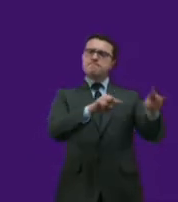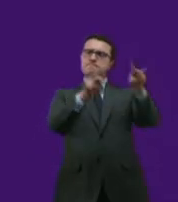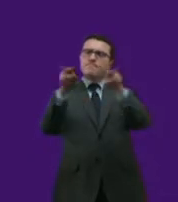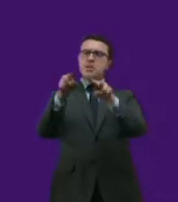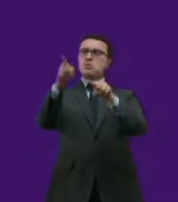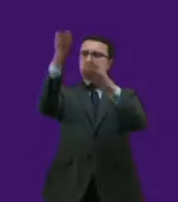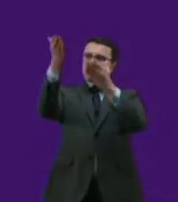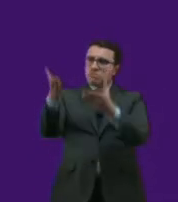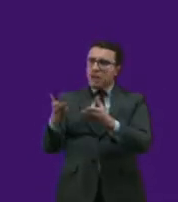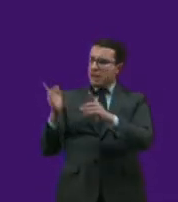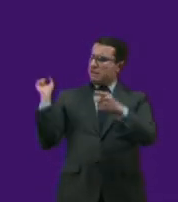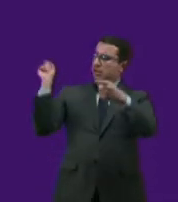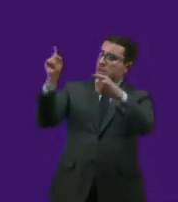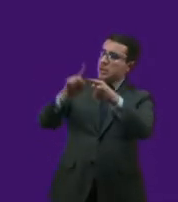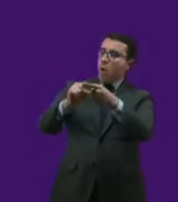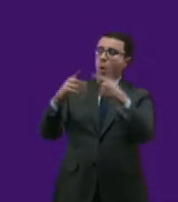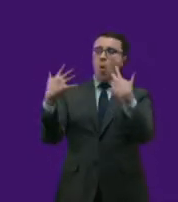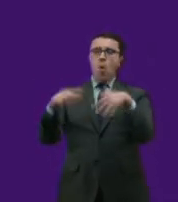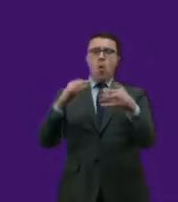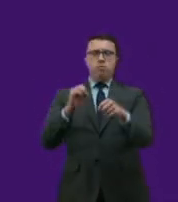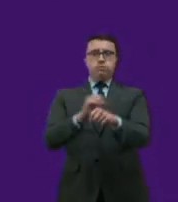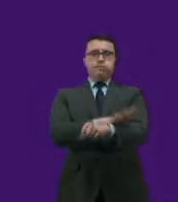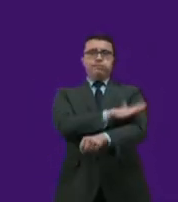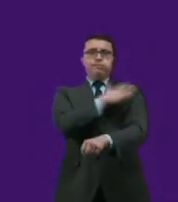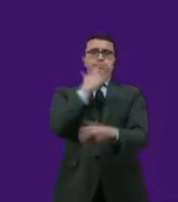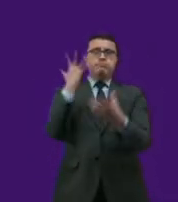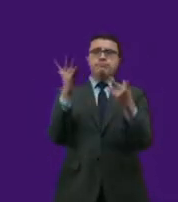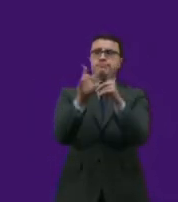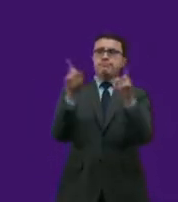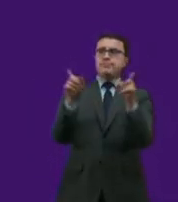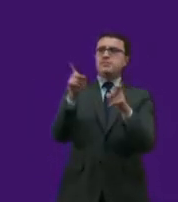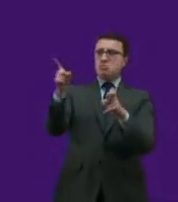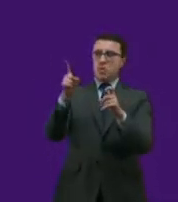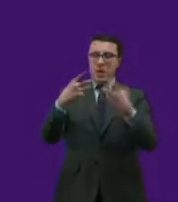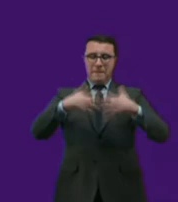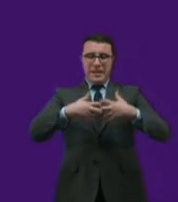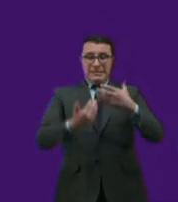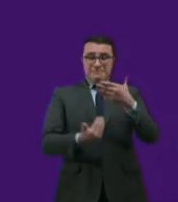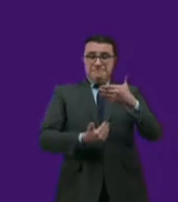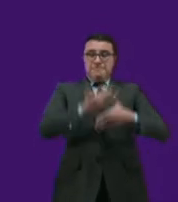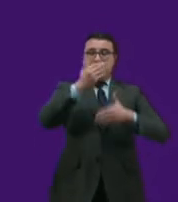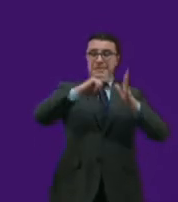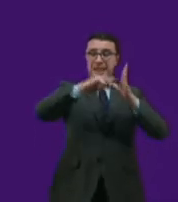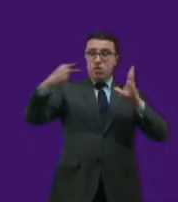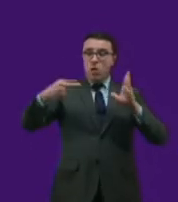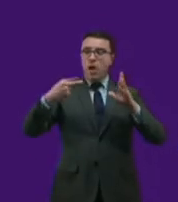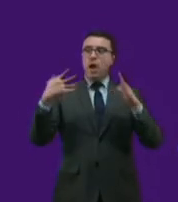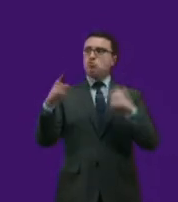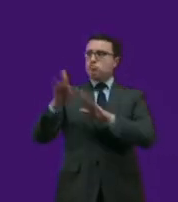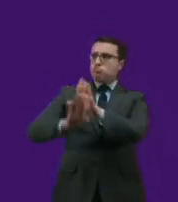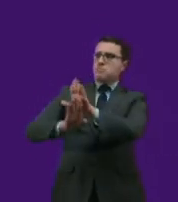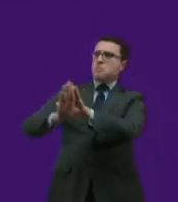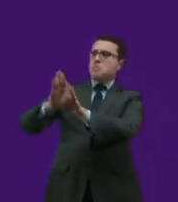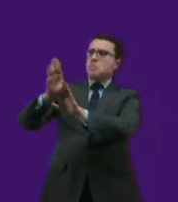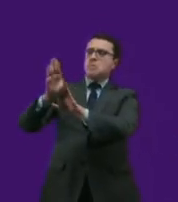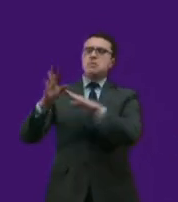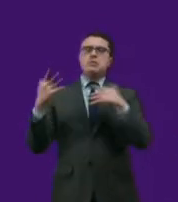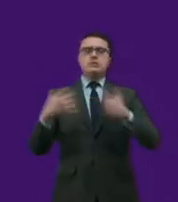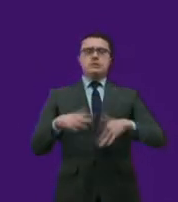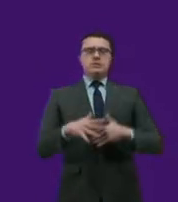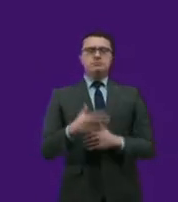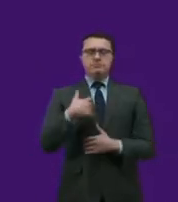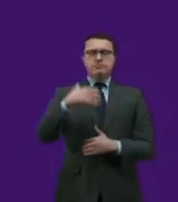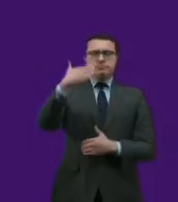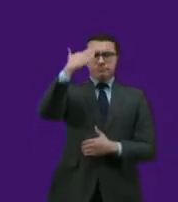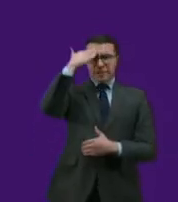pues ha sido grandioso en cuanto a el sentido de startup que ha tenido un gran avance. Y quisiera saber qué criterios